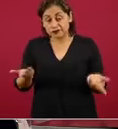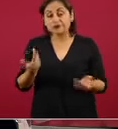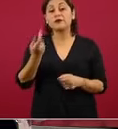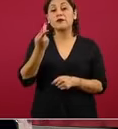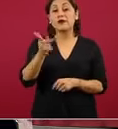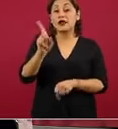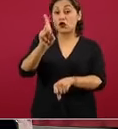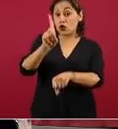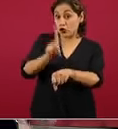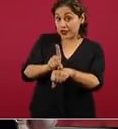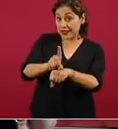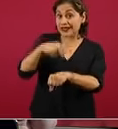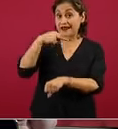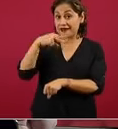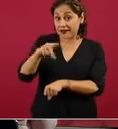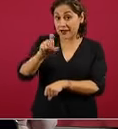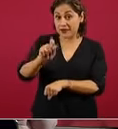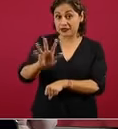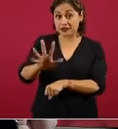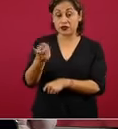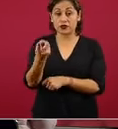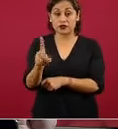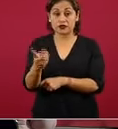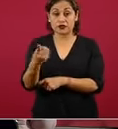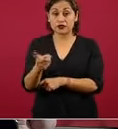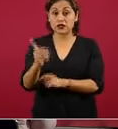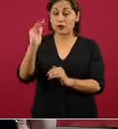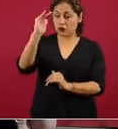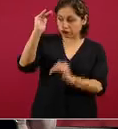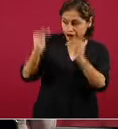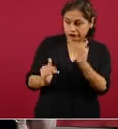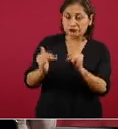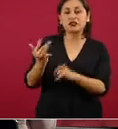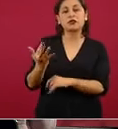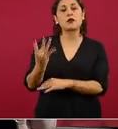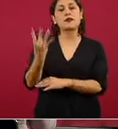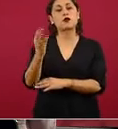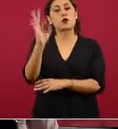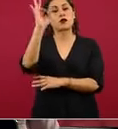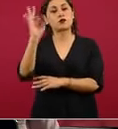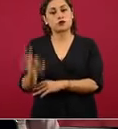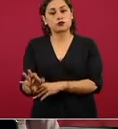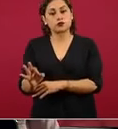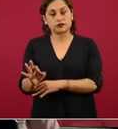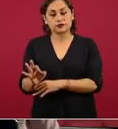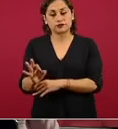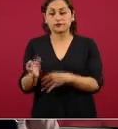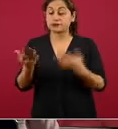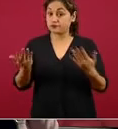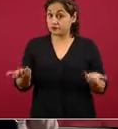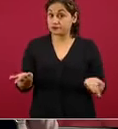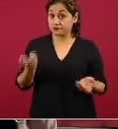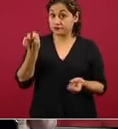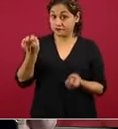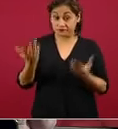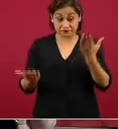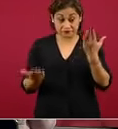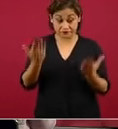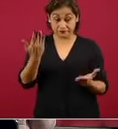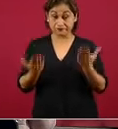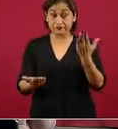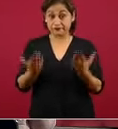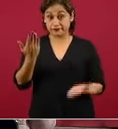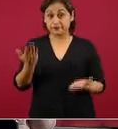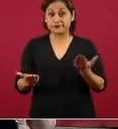de poca movilidad, también se logró un 54% de reducción, y esto es en promedio un